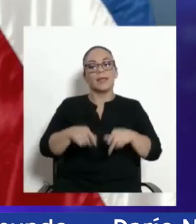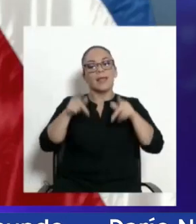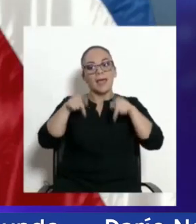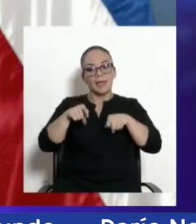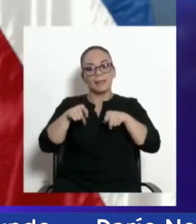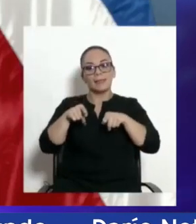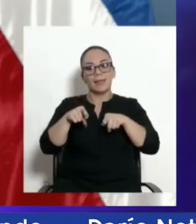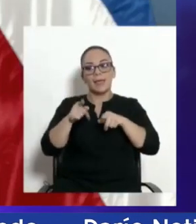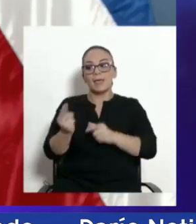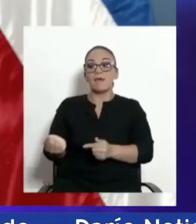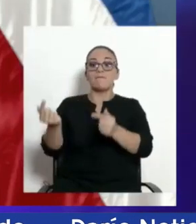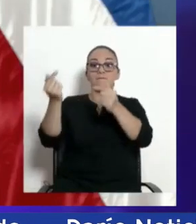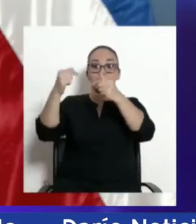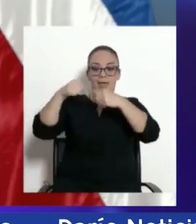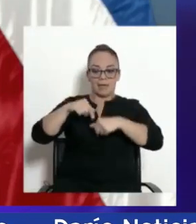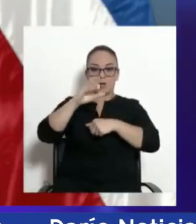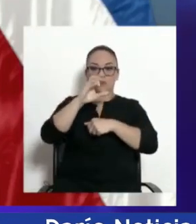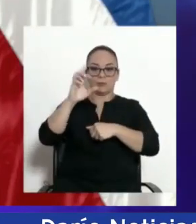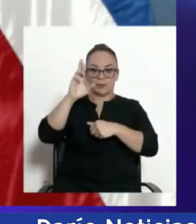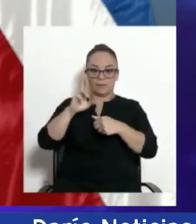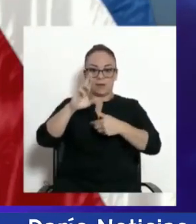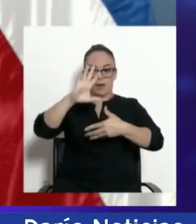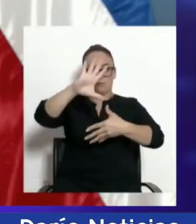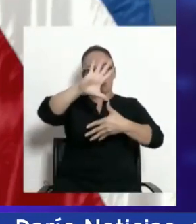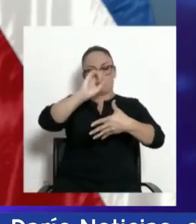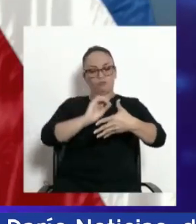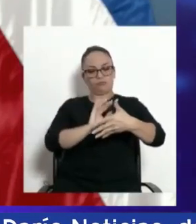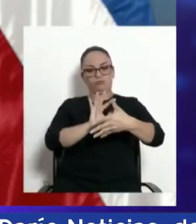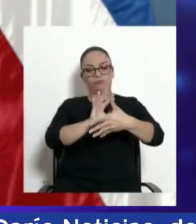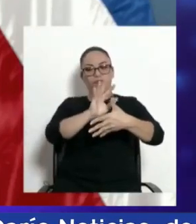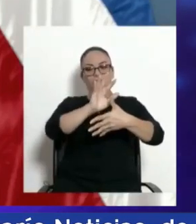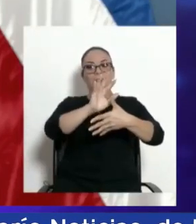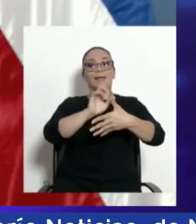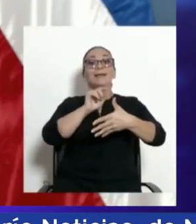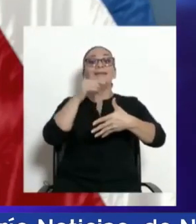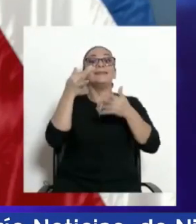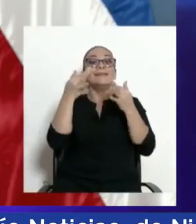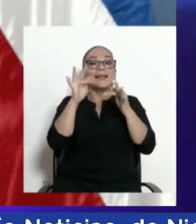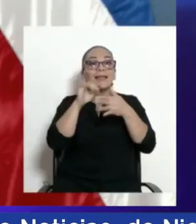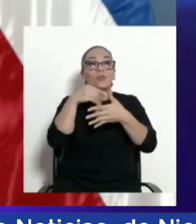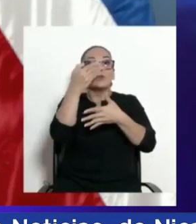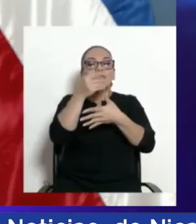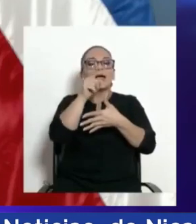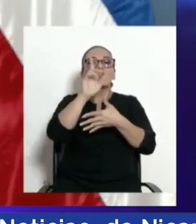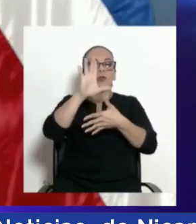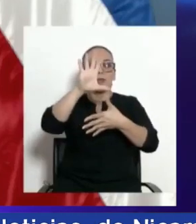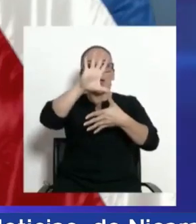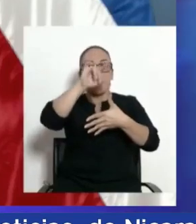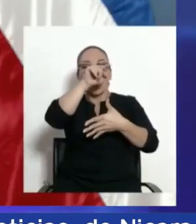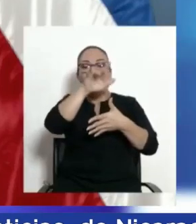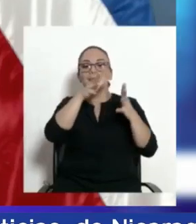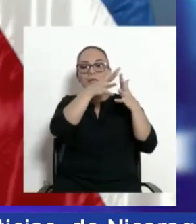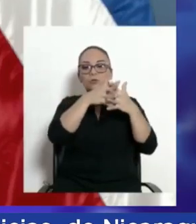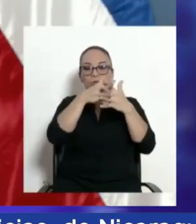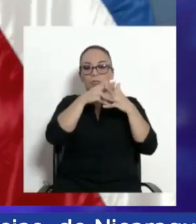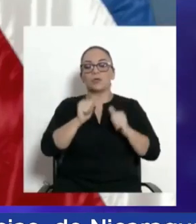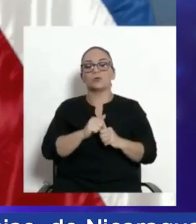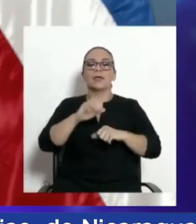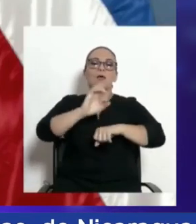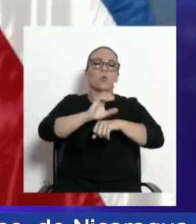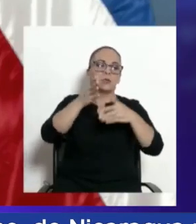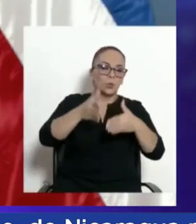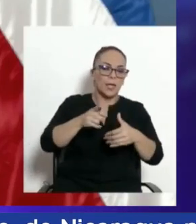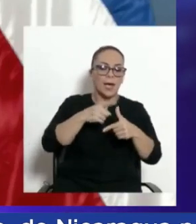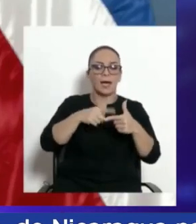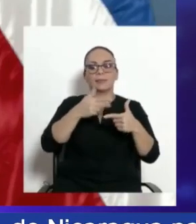el aumento de los flujos migratorios que ingresan en tránsito al país. Esto con el fin de habilitar y agilizar fondos